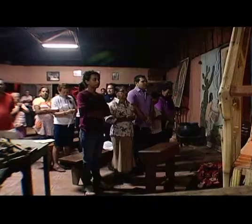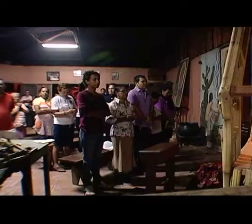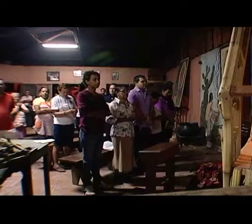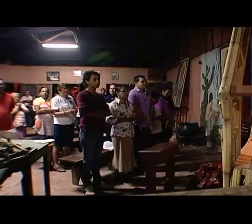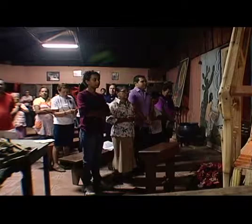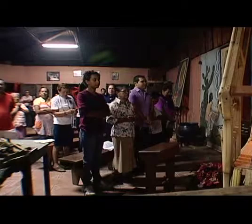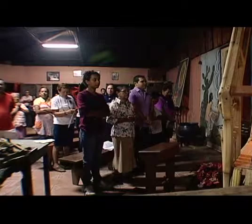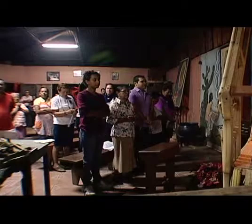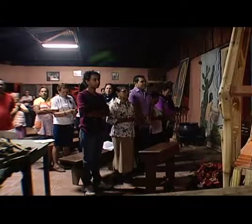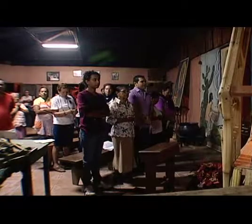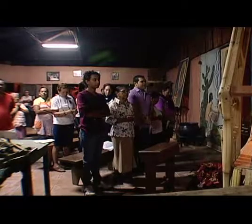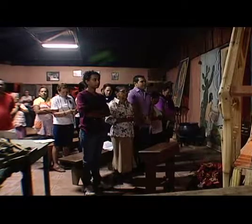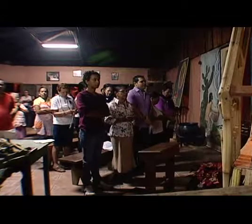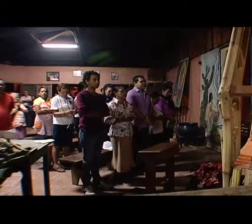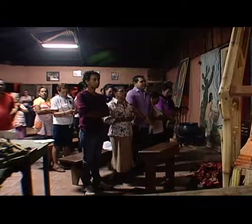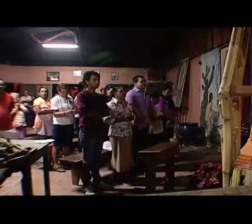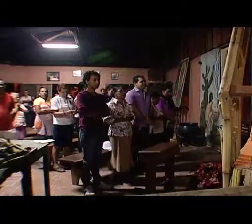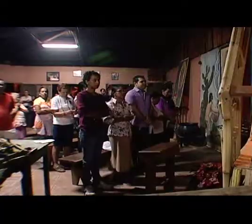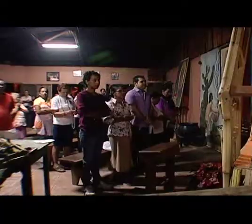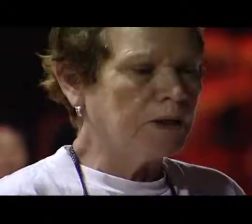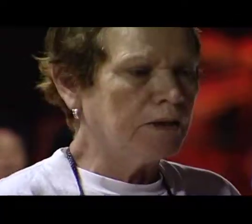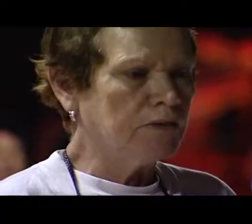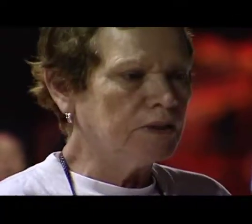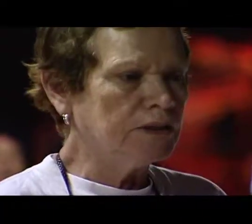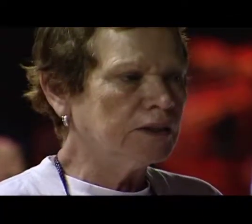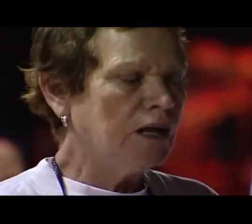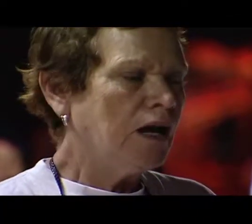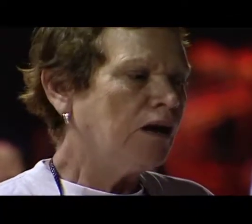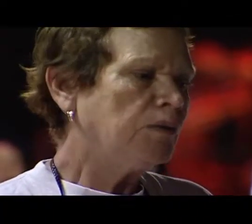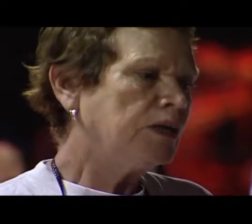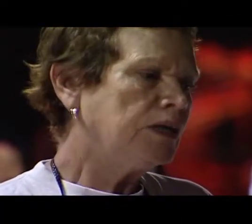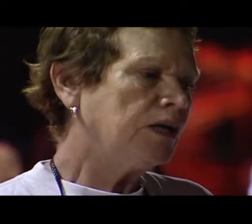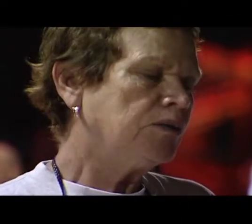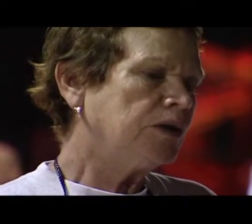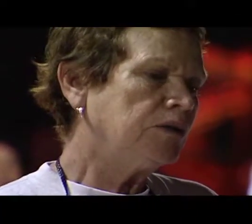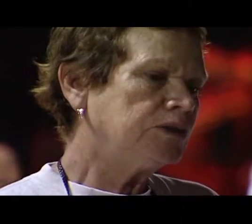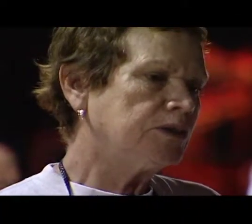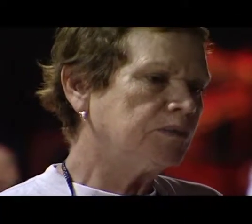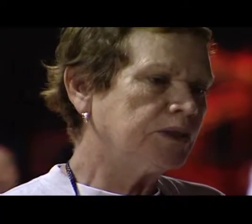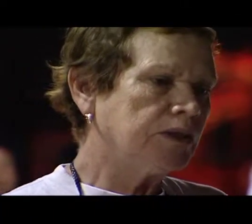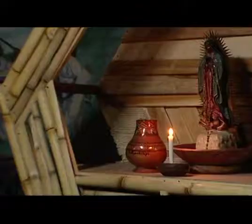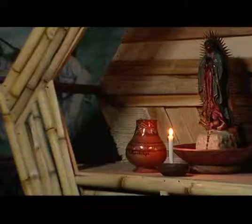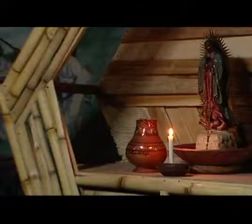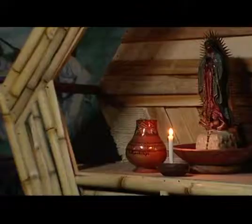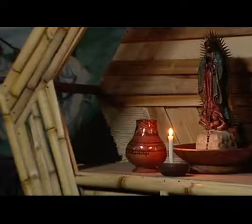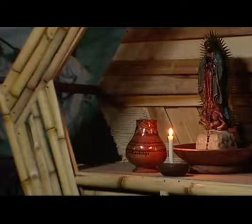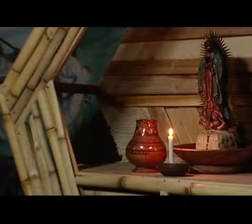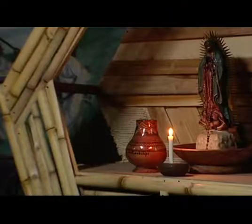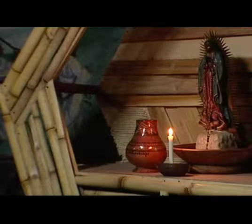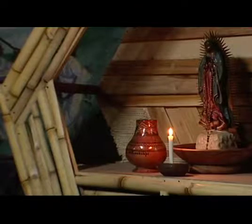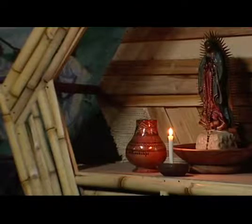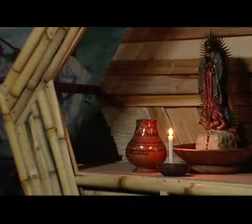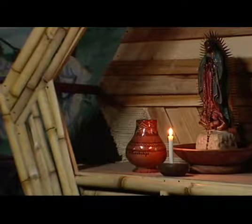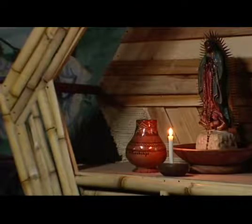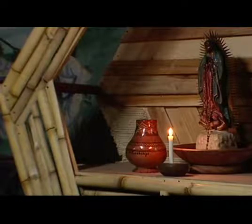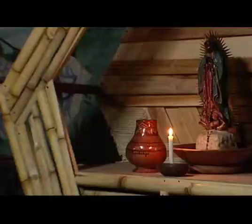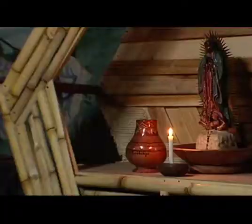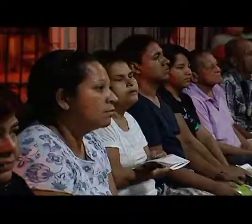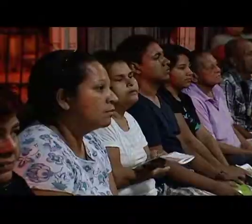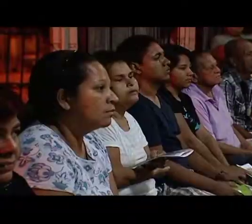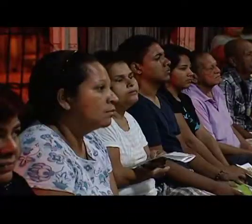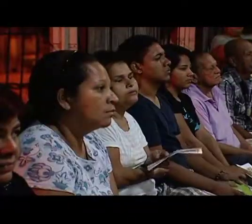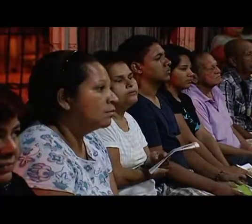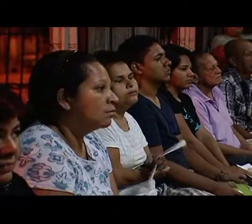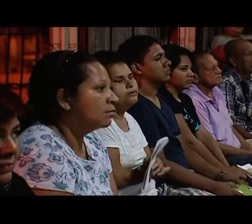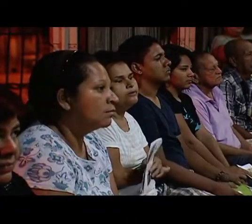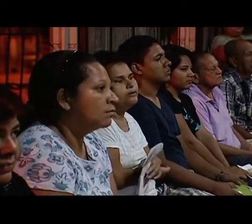Santa María, Madre de Dios, ruega por nosotros los pecadores, ahora y en la hora de nuestra muerte. Amén. Dios te salve María. La